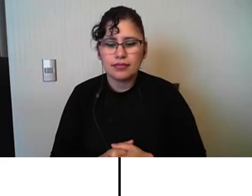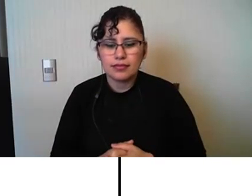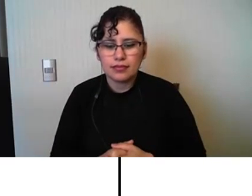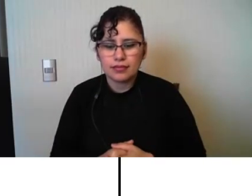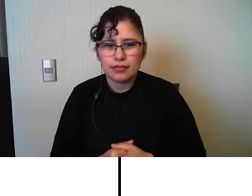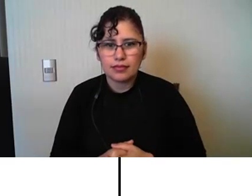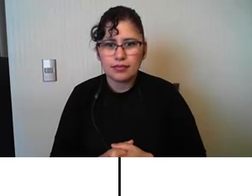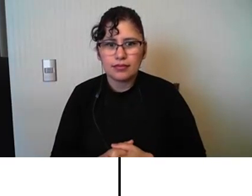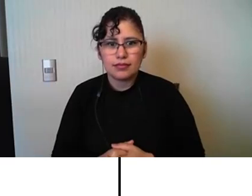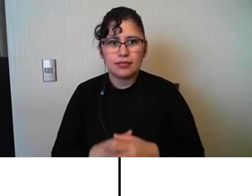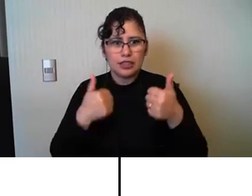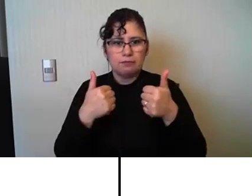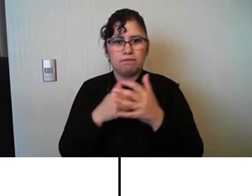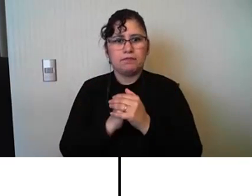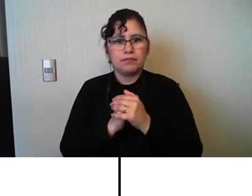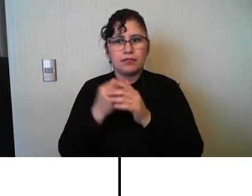Hay otra imagen.